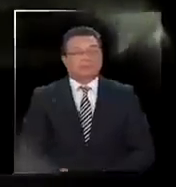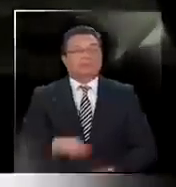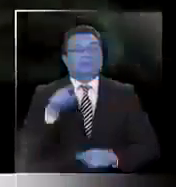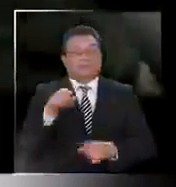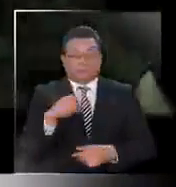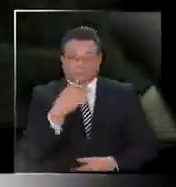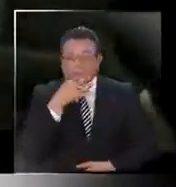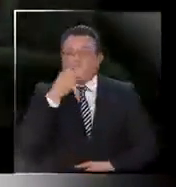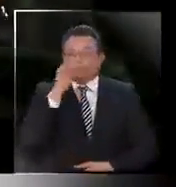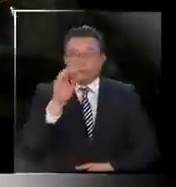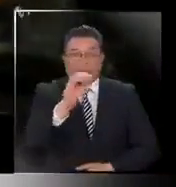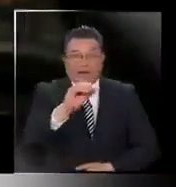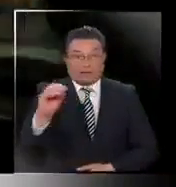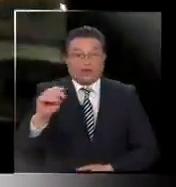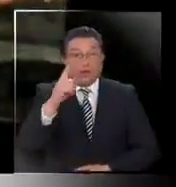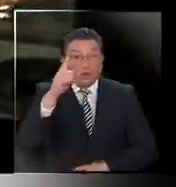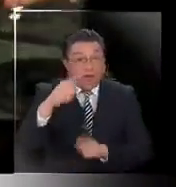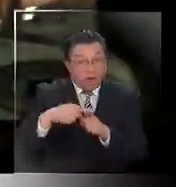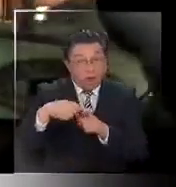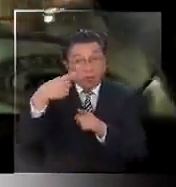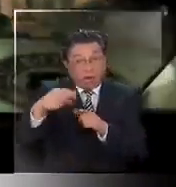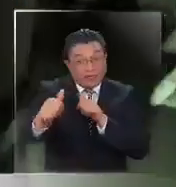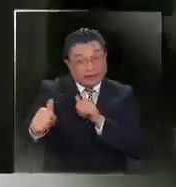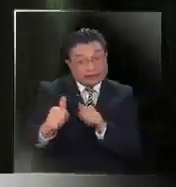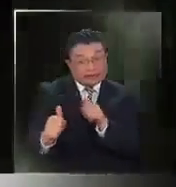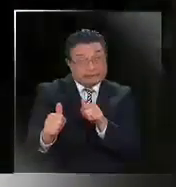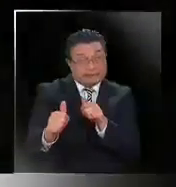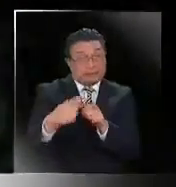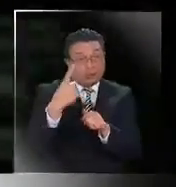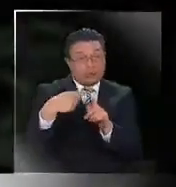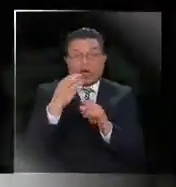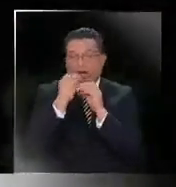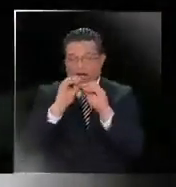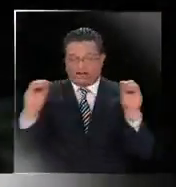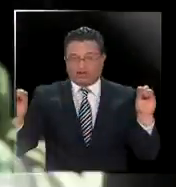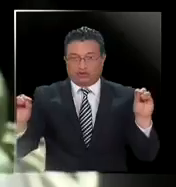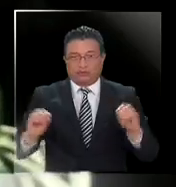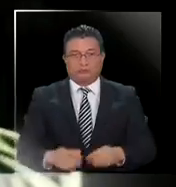Vamos a avisar cuando estemos más o menos a una cuadra de distancia.